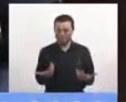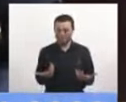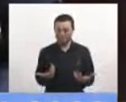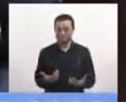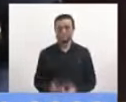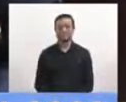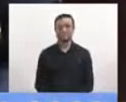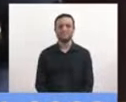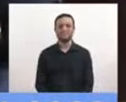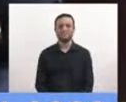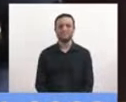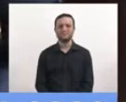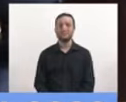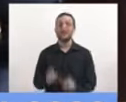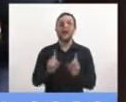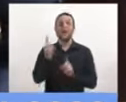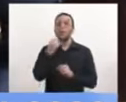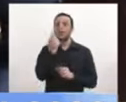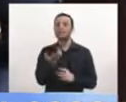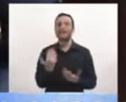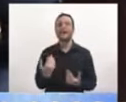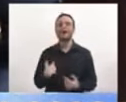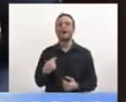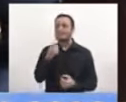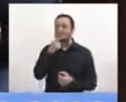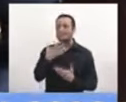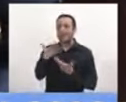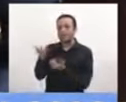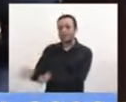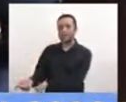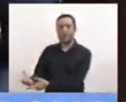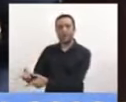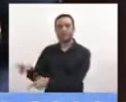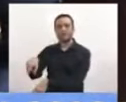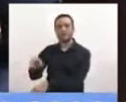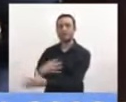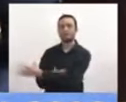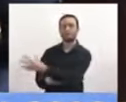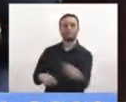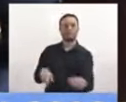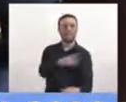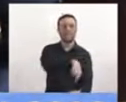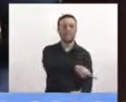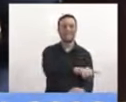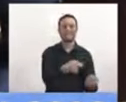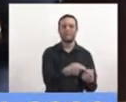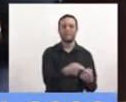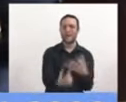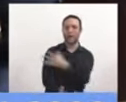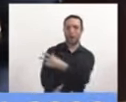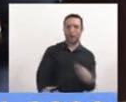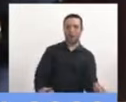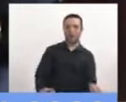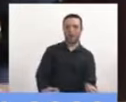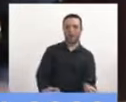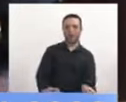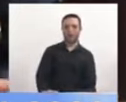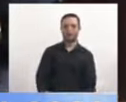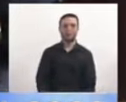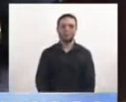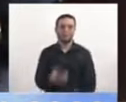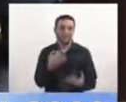Además, este es un sector que ya recuperó los niveles de febrero del 2020, es decir, prepandemia, y tiene problemas de cuello de botella